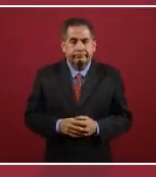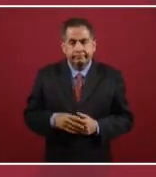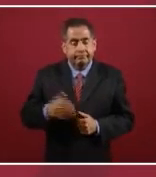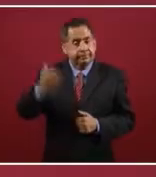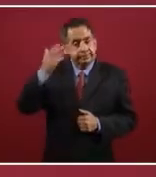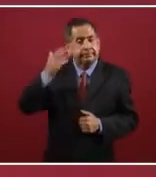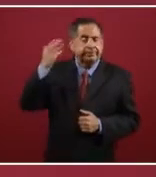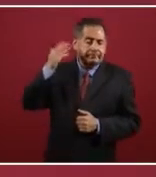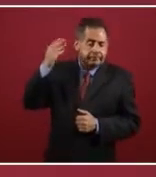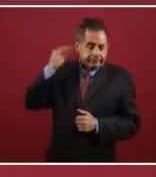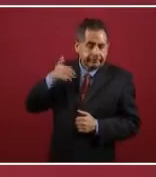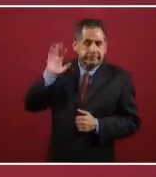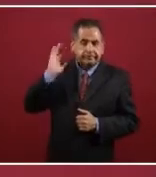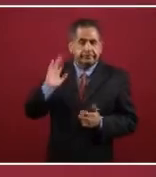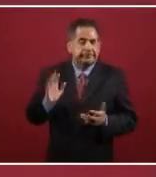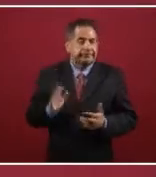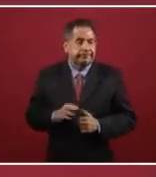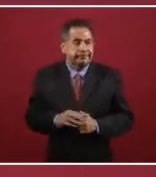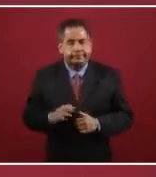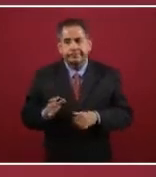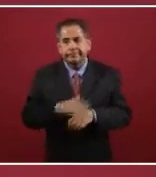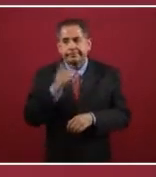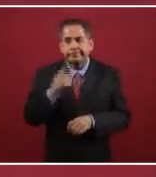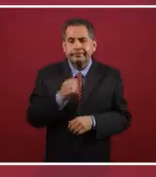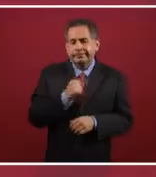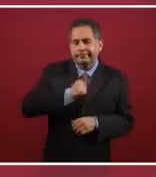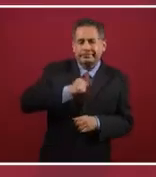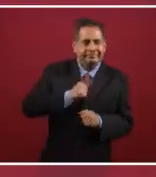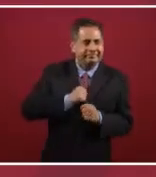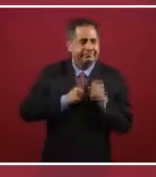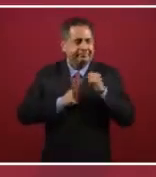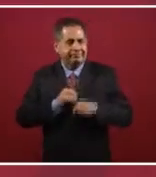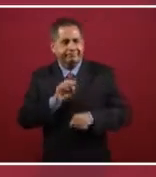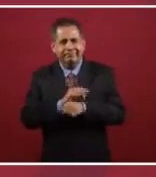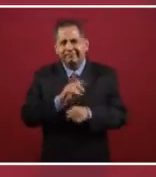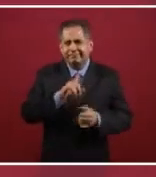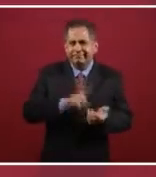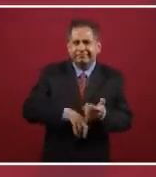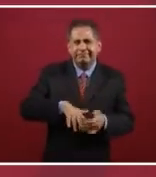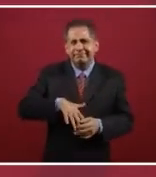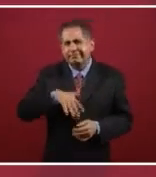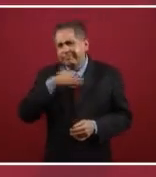así porque había influyentismo y corrupción